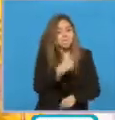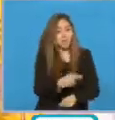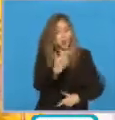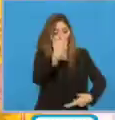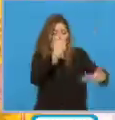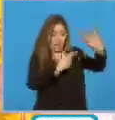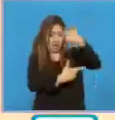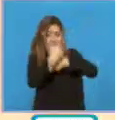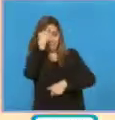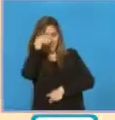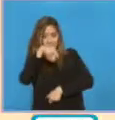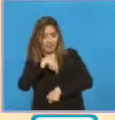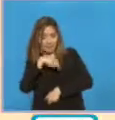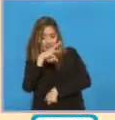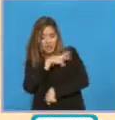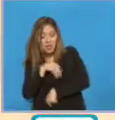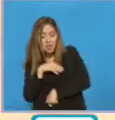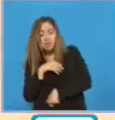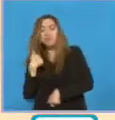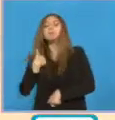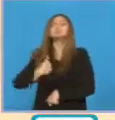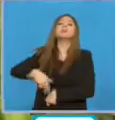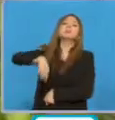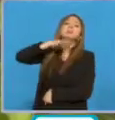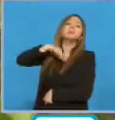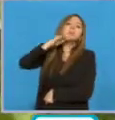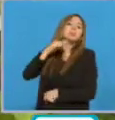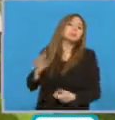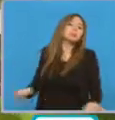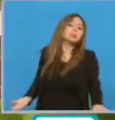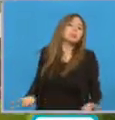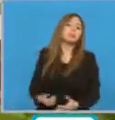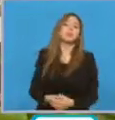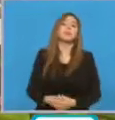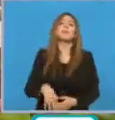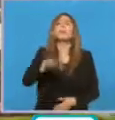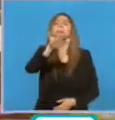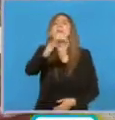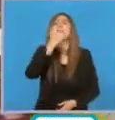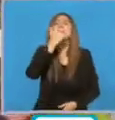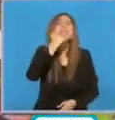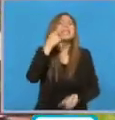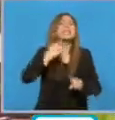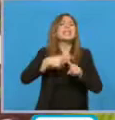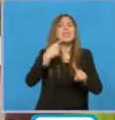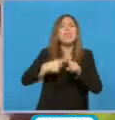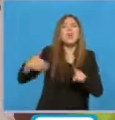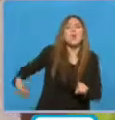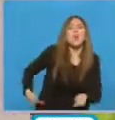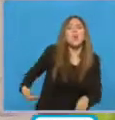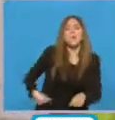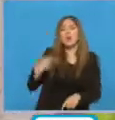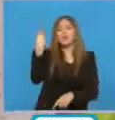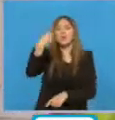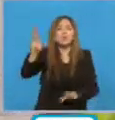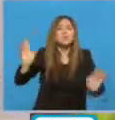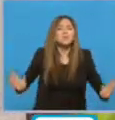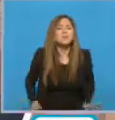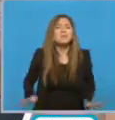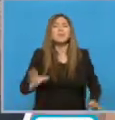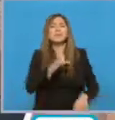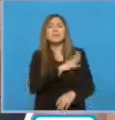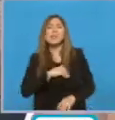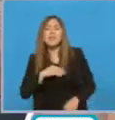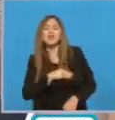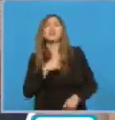el tuyo, pues suele ser mucho más ¿Y generoso. de quién es culpa, Alicia, esto con respecto a la personalidad de los niños? ¿Es de los